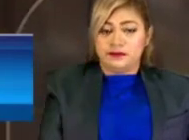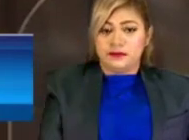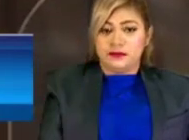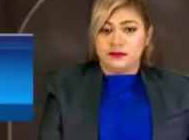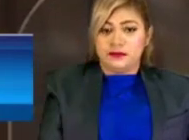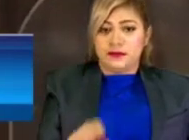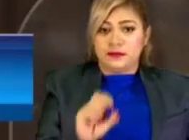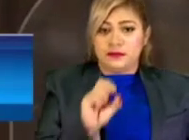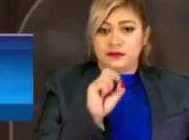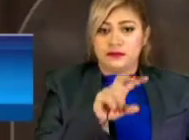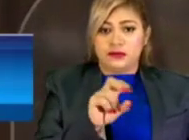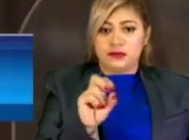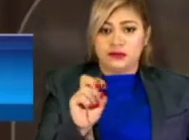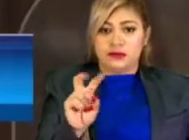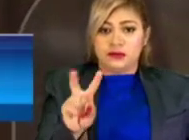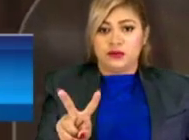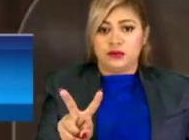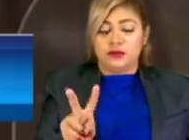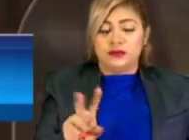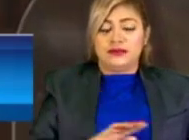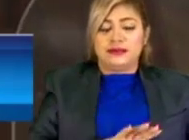22 de los cuales han sido en pandemia.